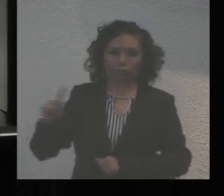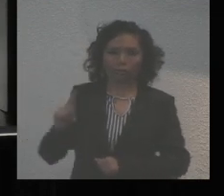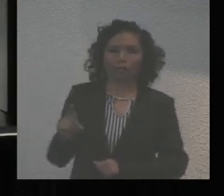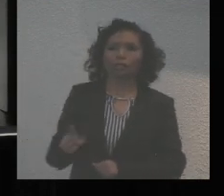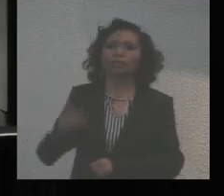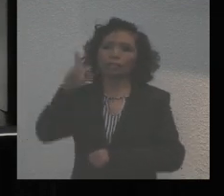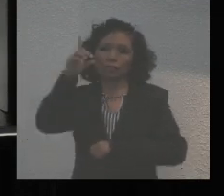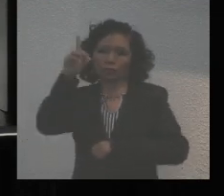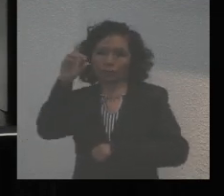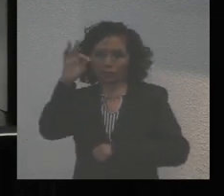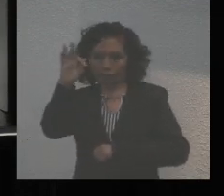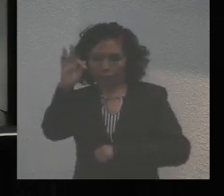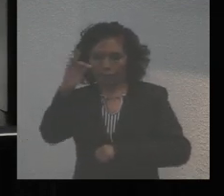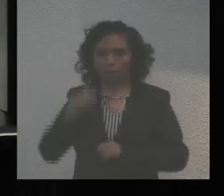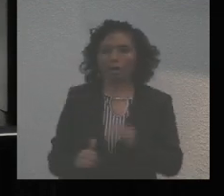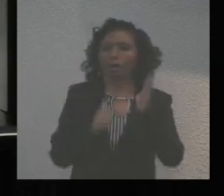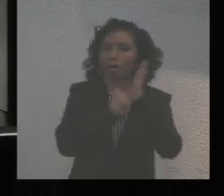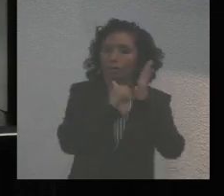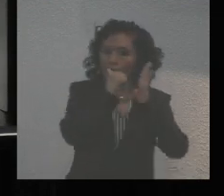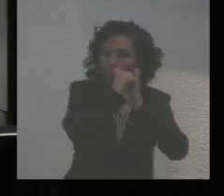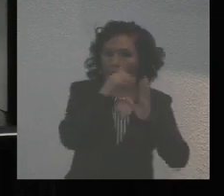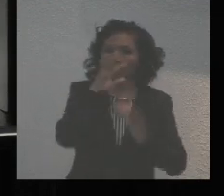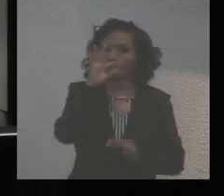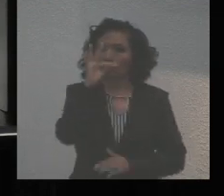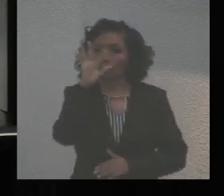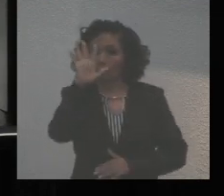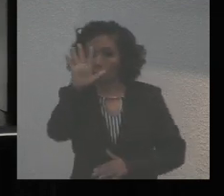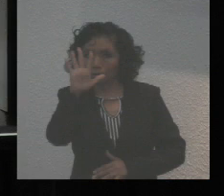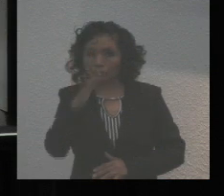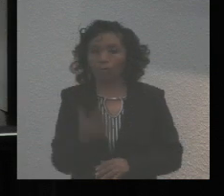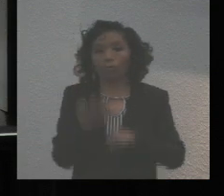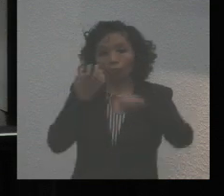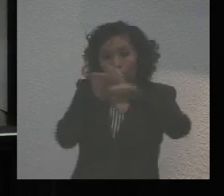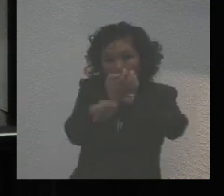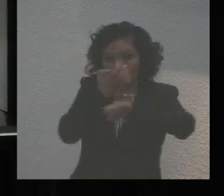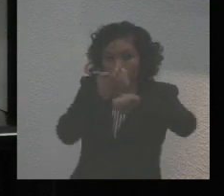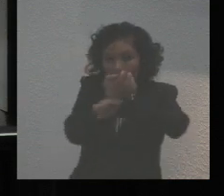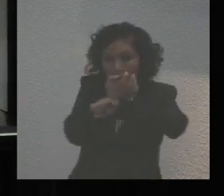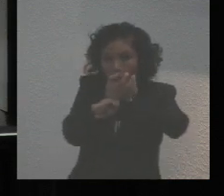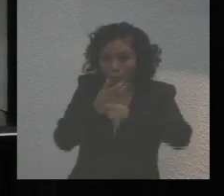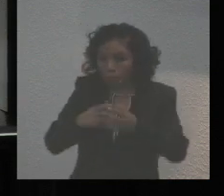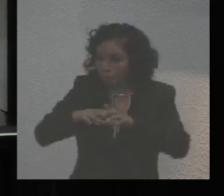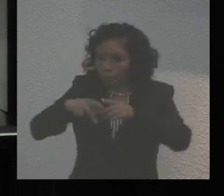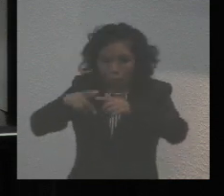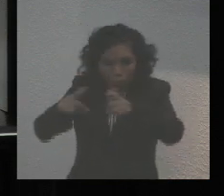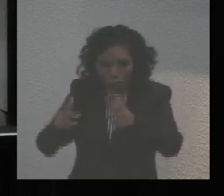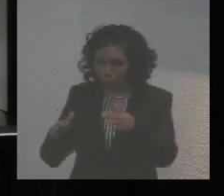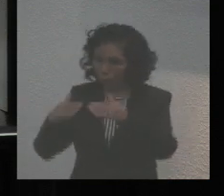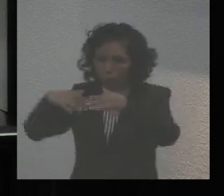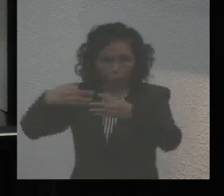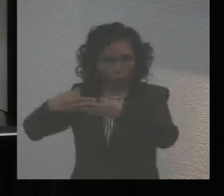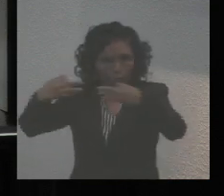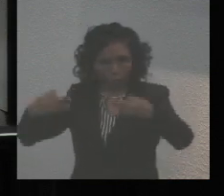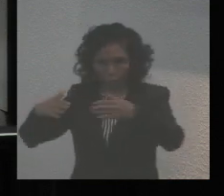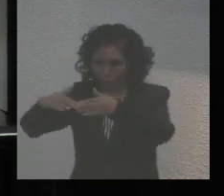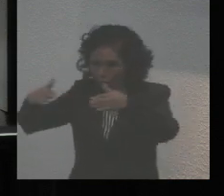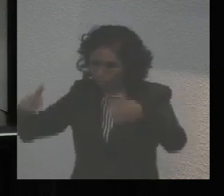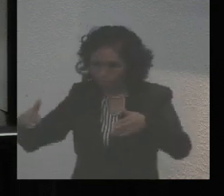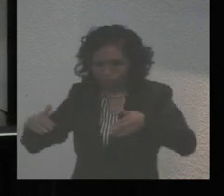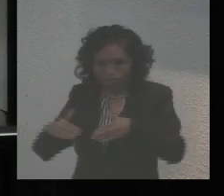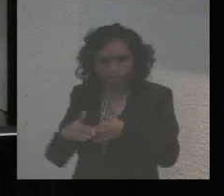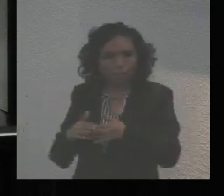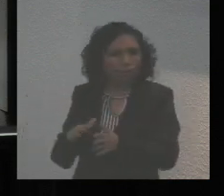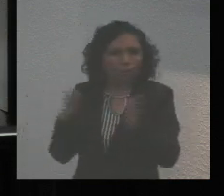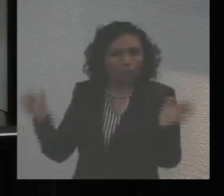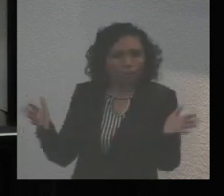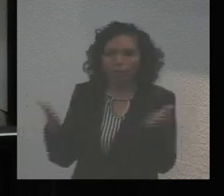Distrito Federal. Artículo 45. Los estados de la Federación conservan la extensión de límites que hasta hoy han tenido, siempre que